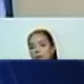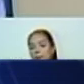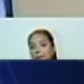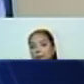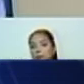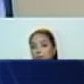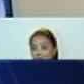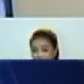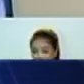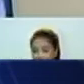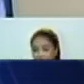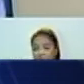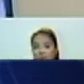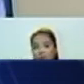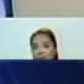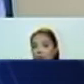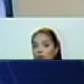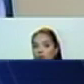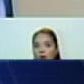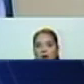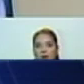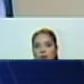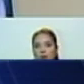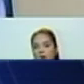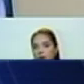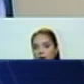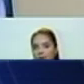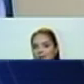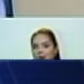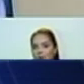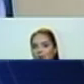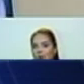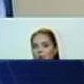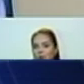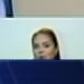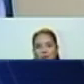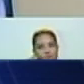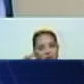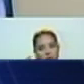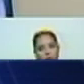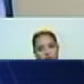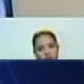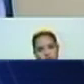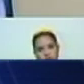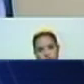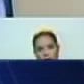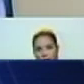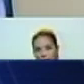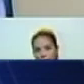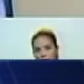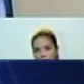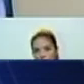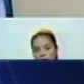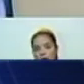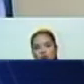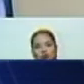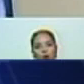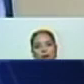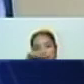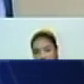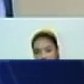caso concreto, esta banda de extorsión, cuyo